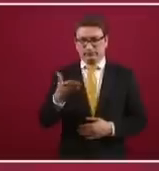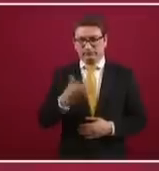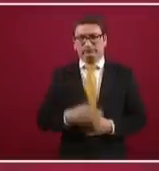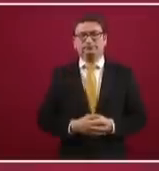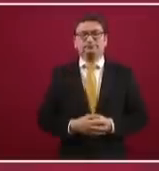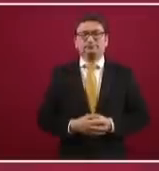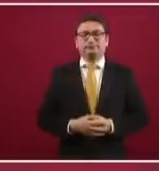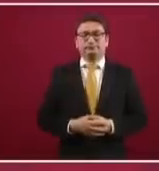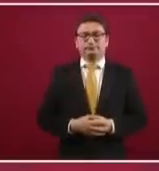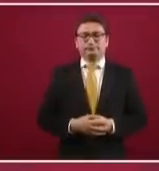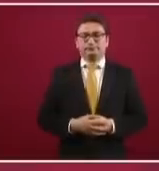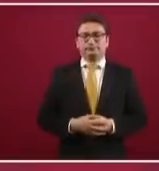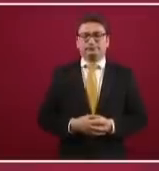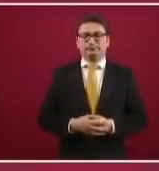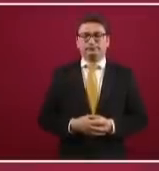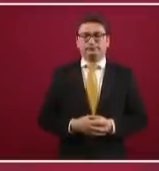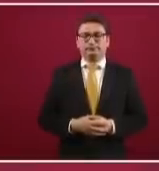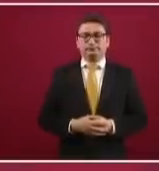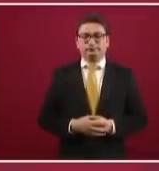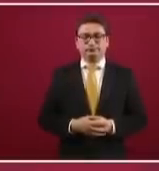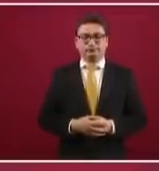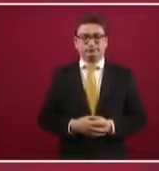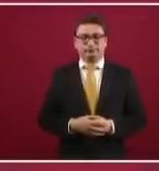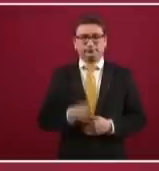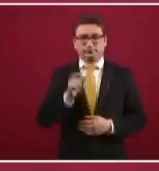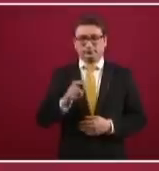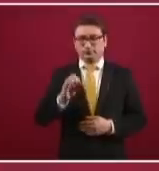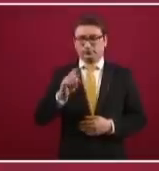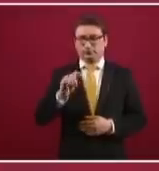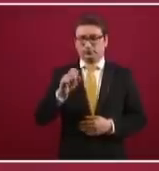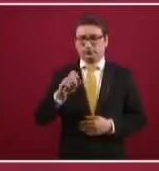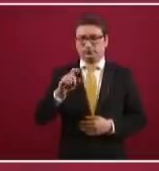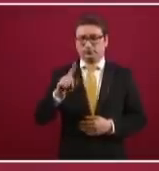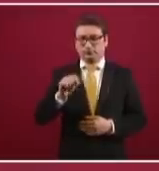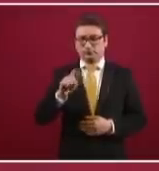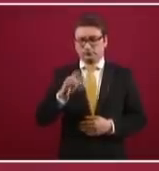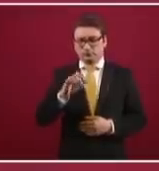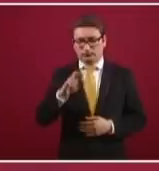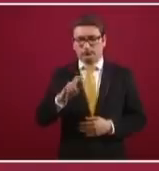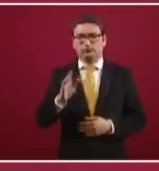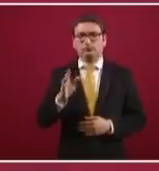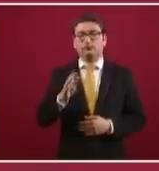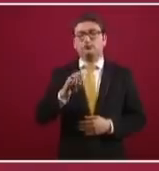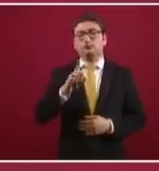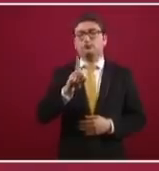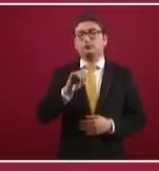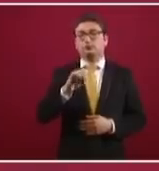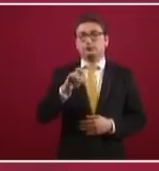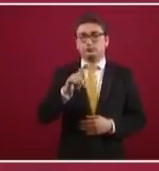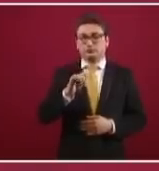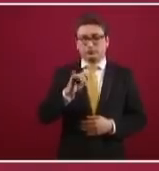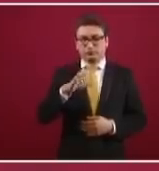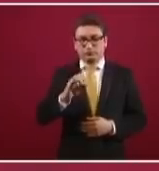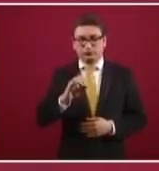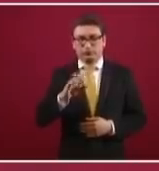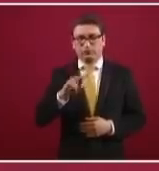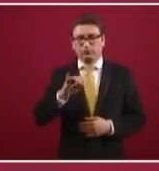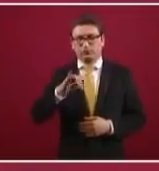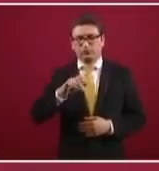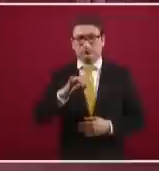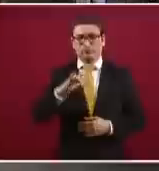va a estar Otón Salazar, Demetrio Vallejo, Heberto